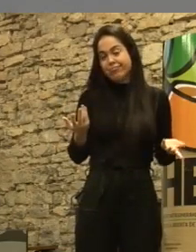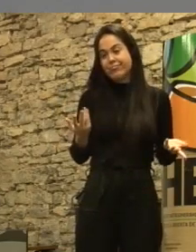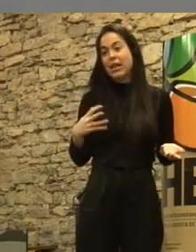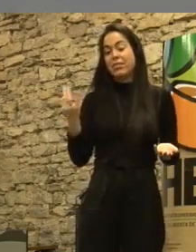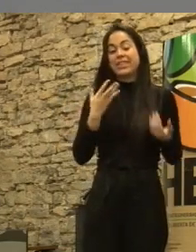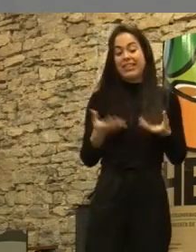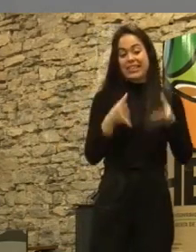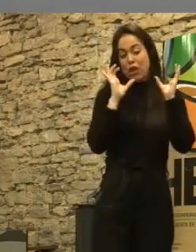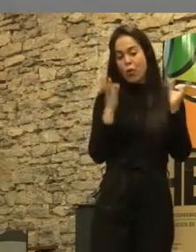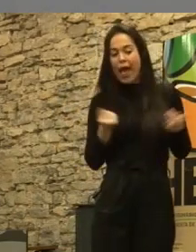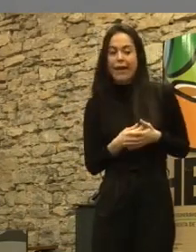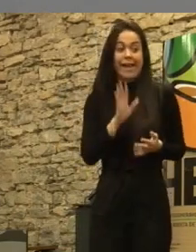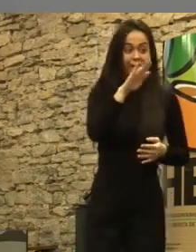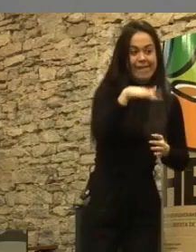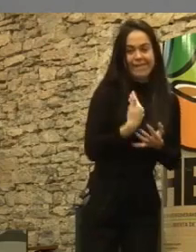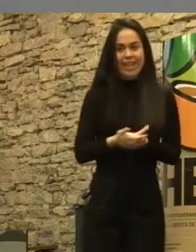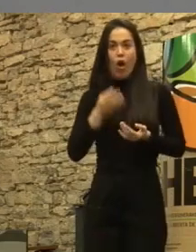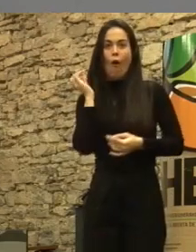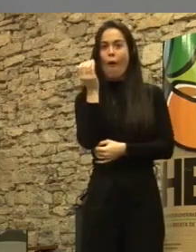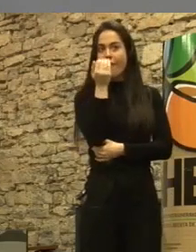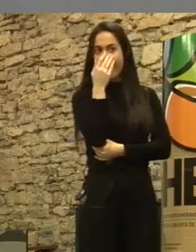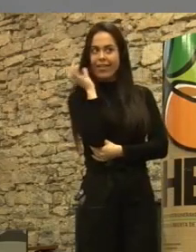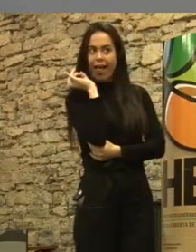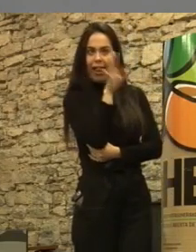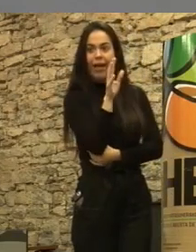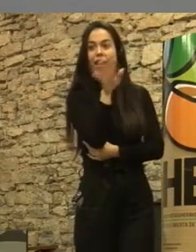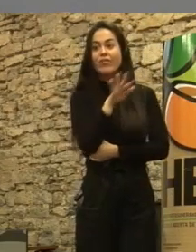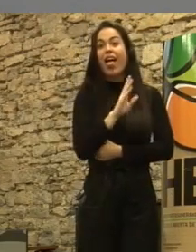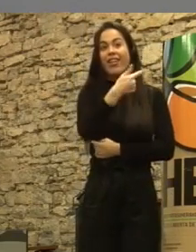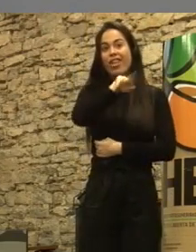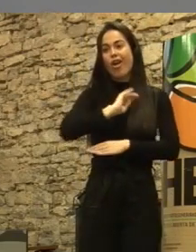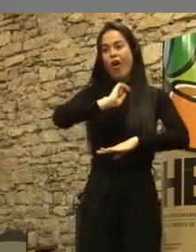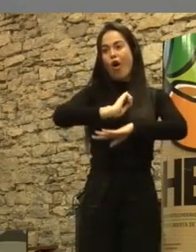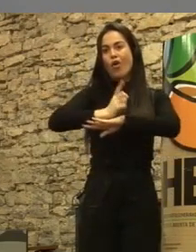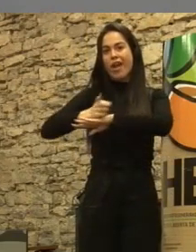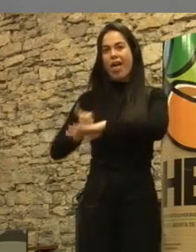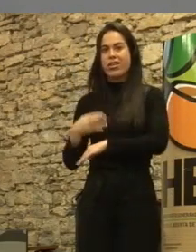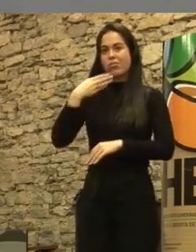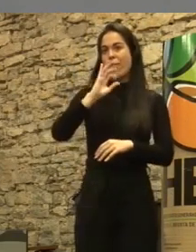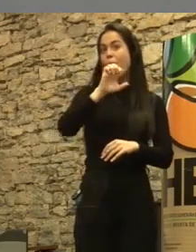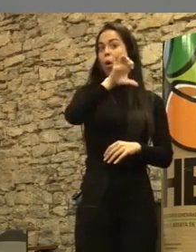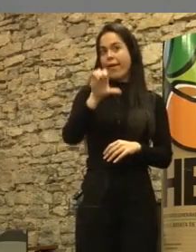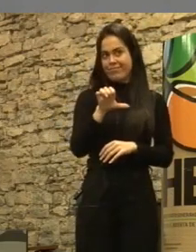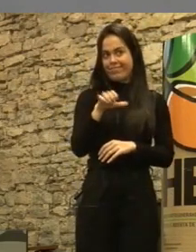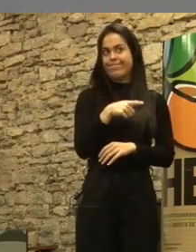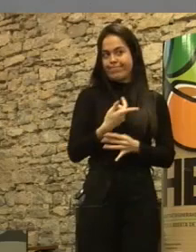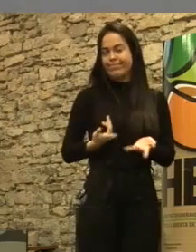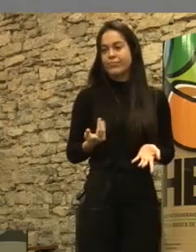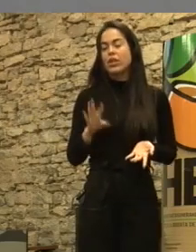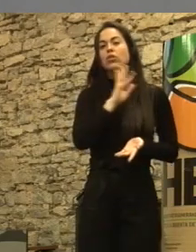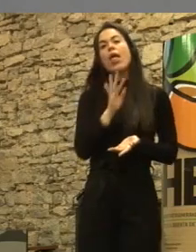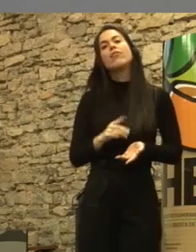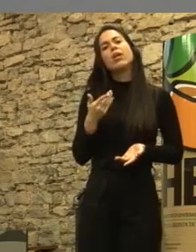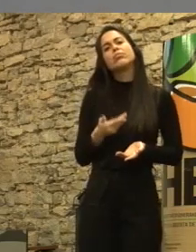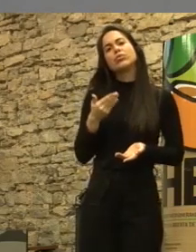desayunando, mandar una carta, o sea... Quiero decir, esta gente son los que hacen las ordenanzas, son los que hacen el BOE. Y esta gente tiene que saber qué es lo que queremos. Entonces, la primera opción de participación es esa,